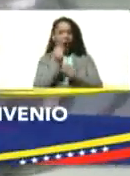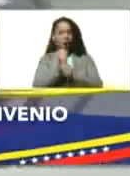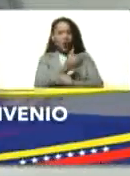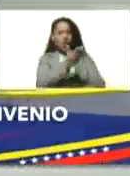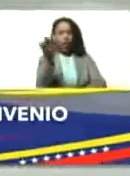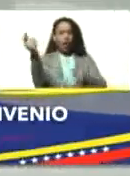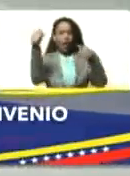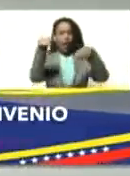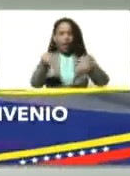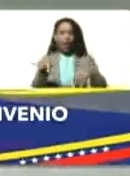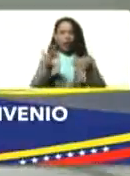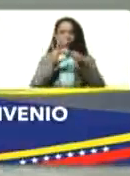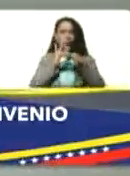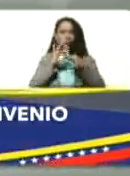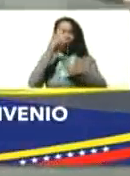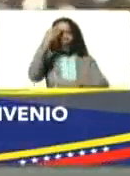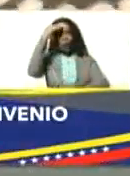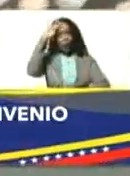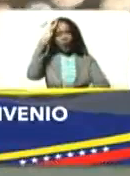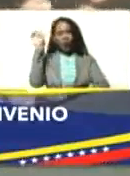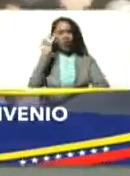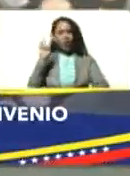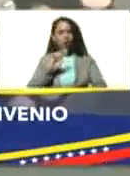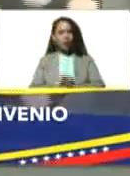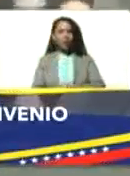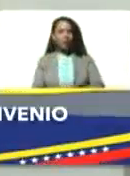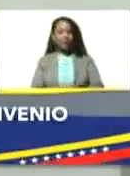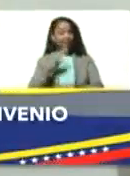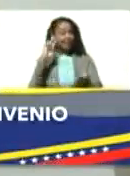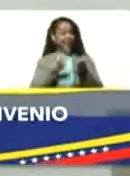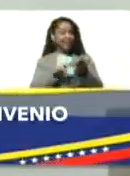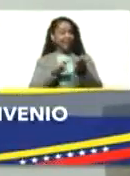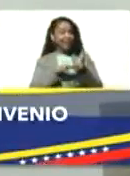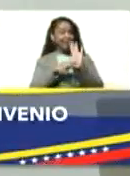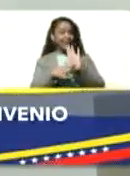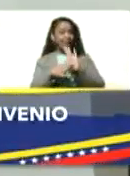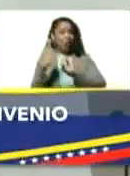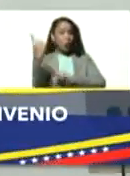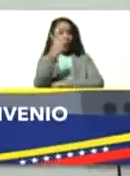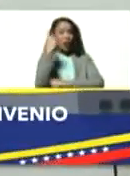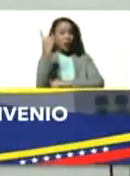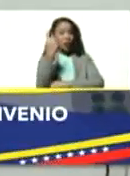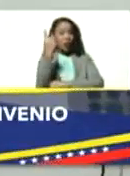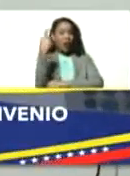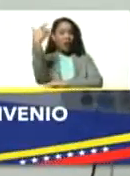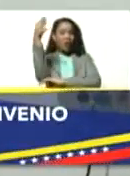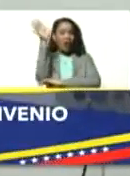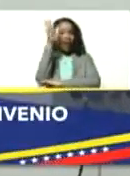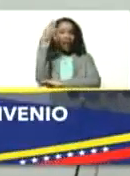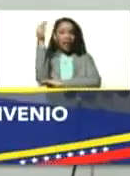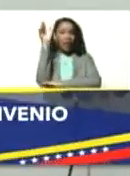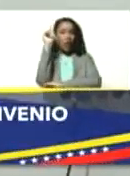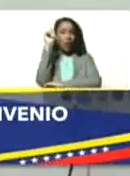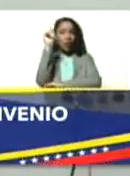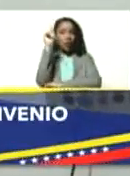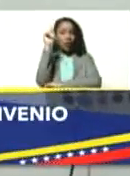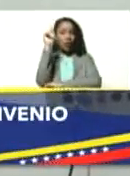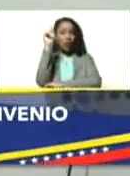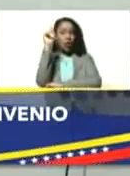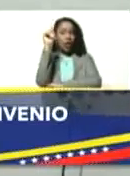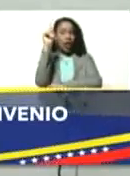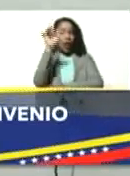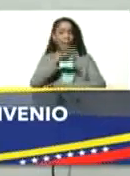aquí. La unión de Cuba y Venezuela, ¿verdad? Bueno, una sola bandera, una sola batalla, un solo